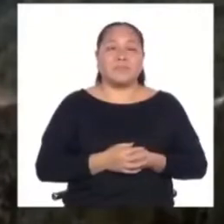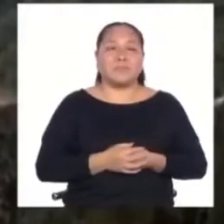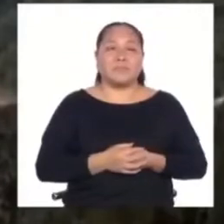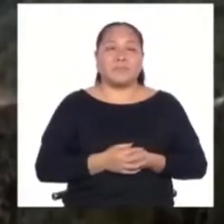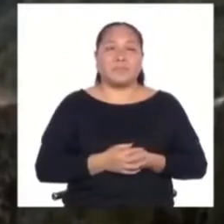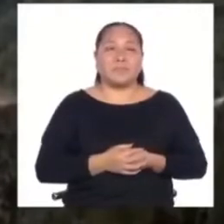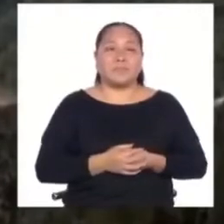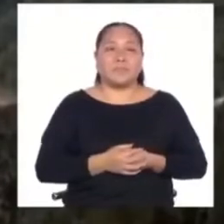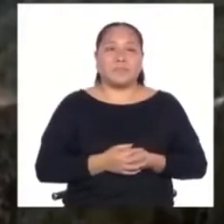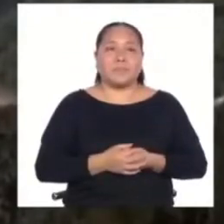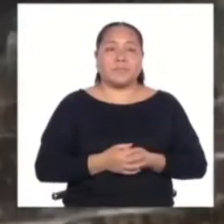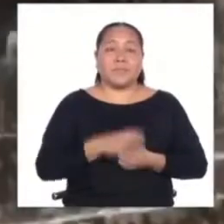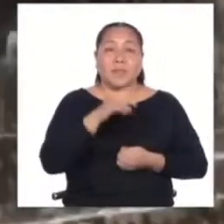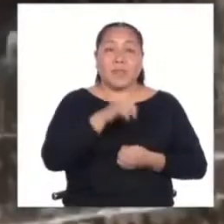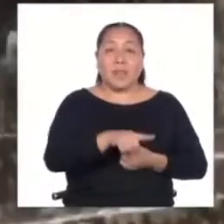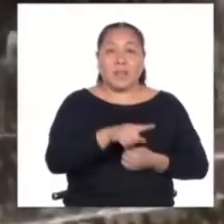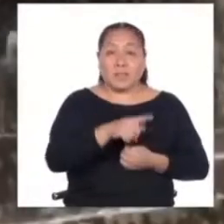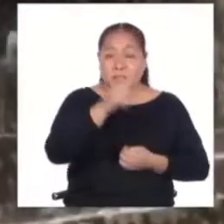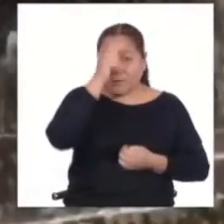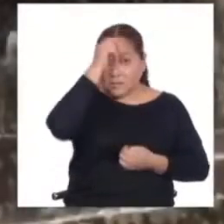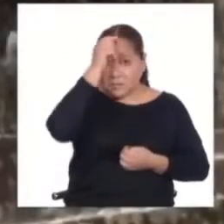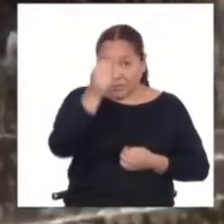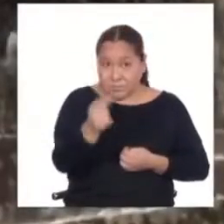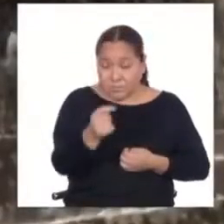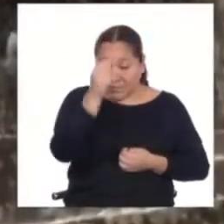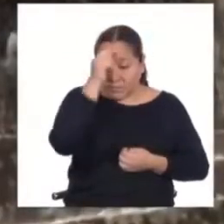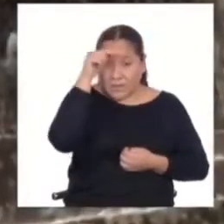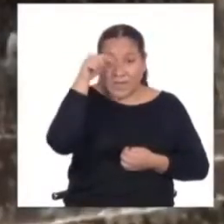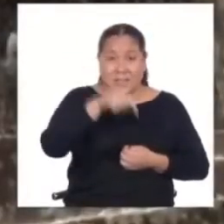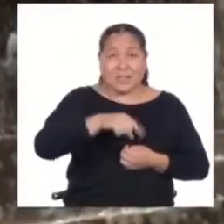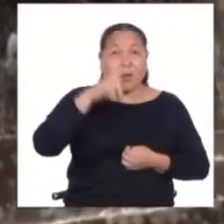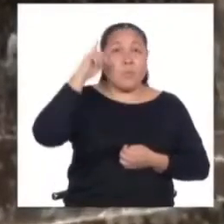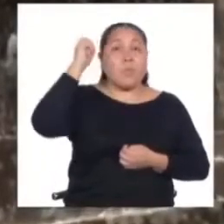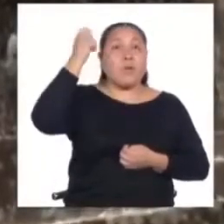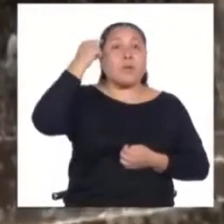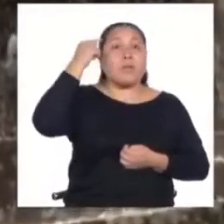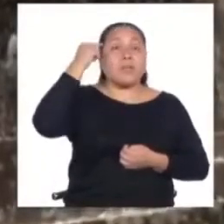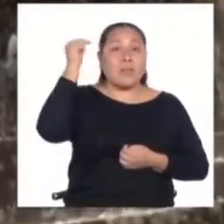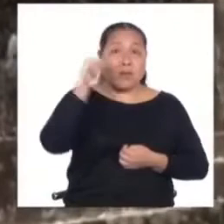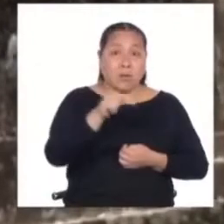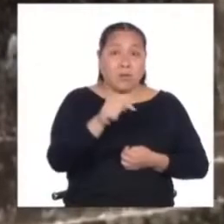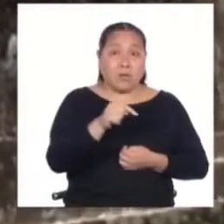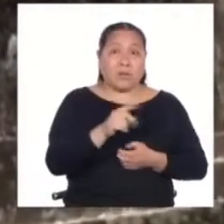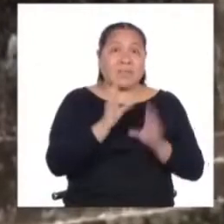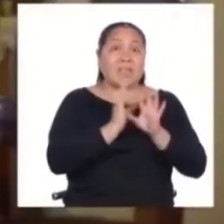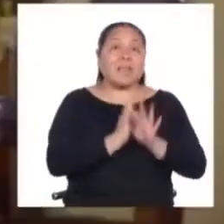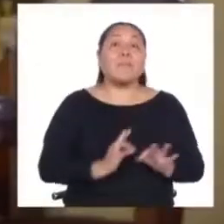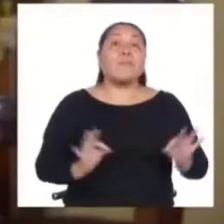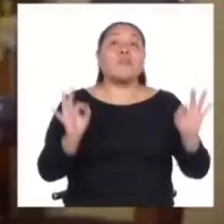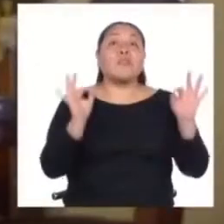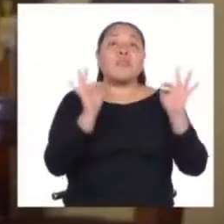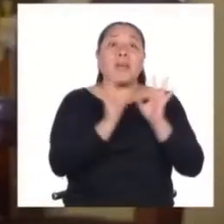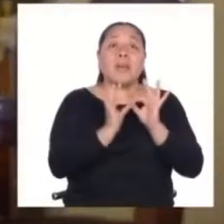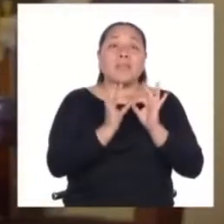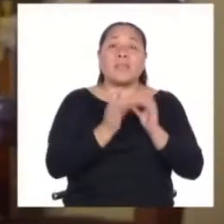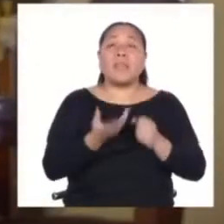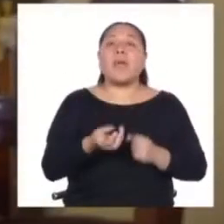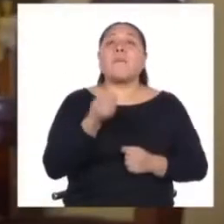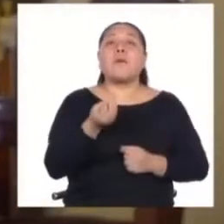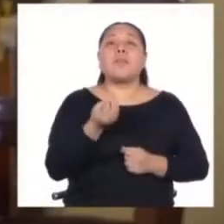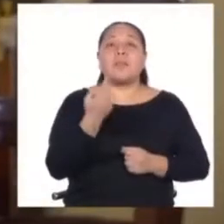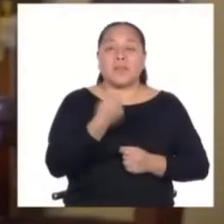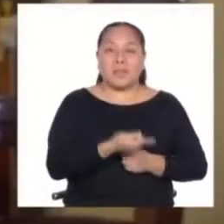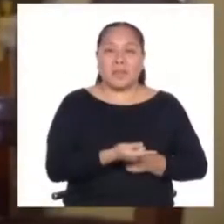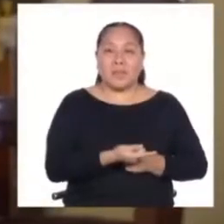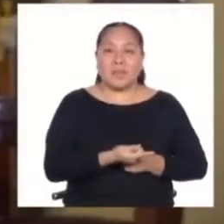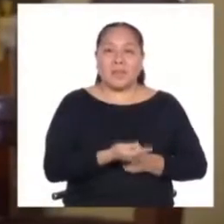Entonces, eso ritualmente tiene y políticamente tiene una gran importancia, porque justamente es,